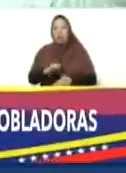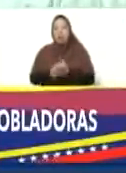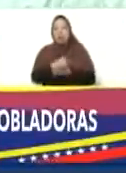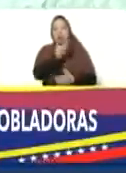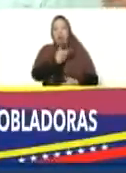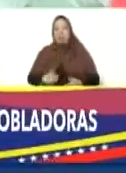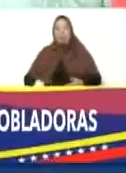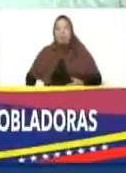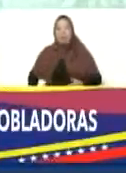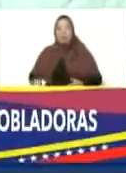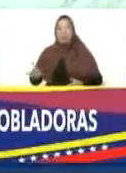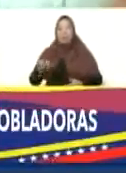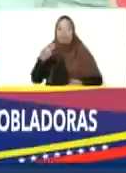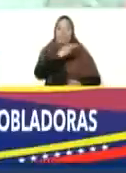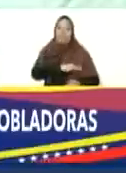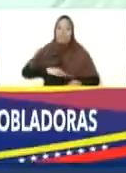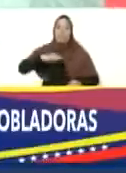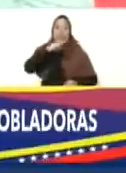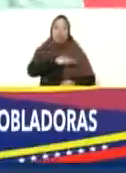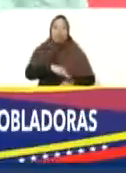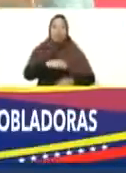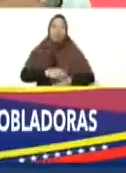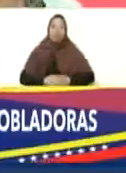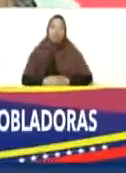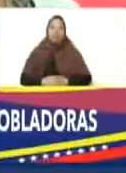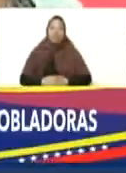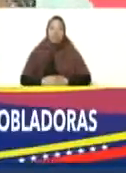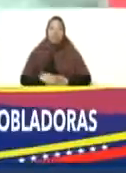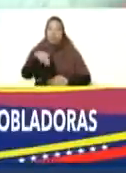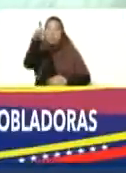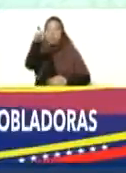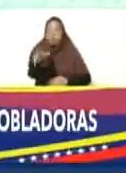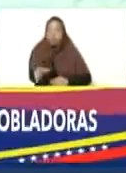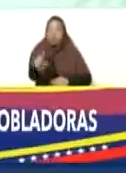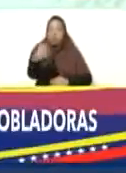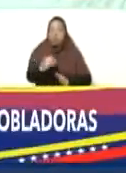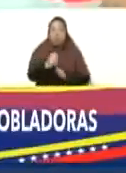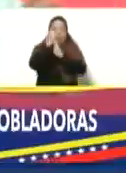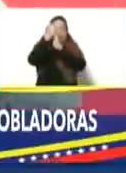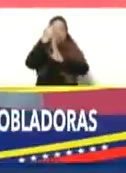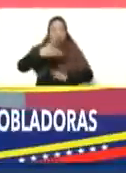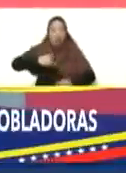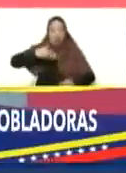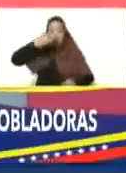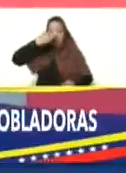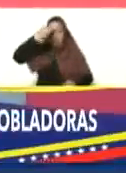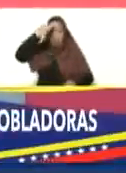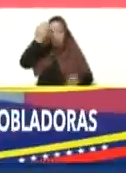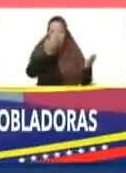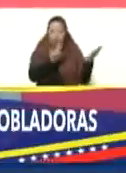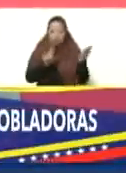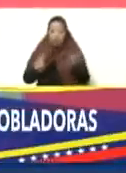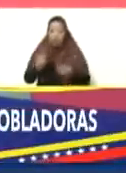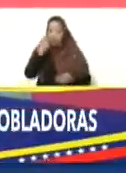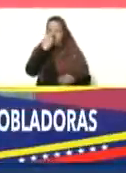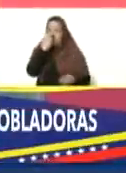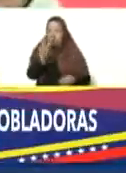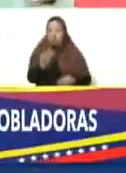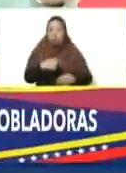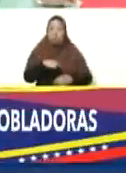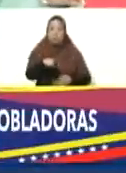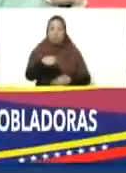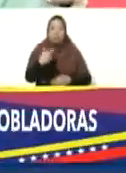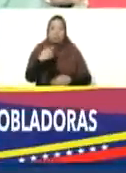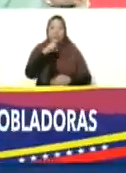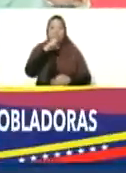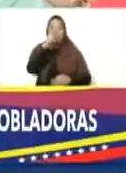presidentes primeros ministros de mire que que nos recibieron le decía mira